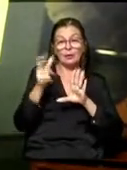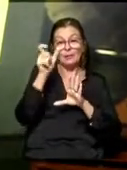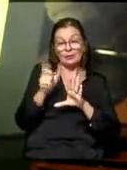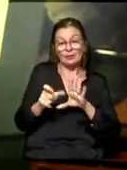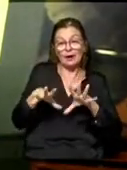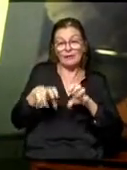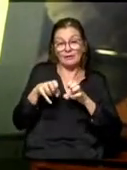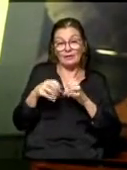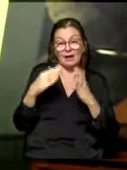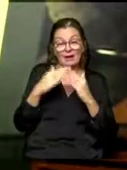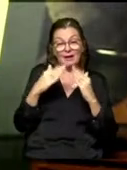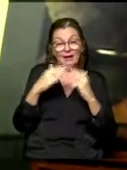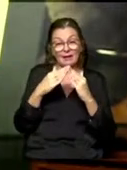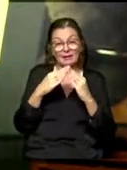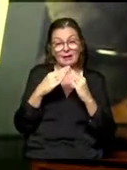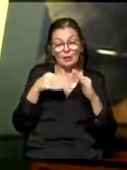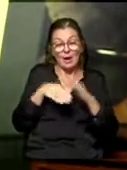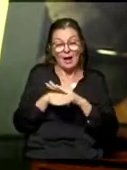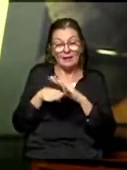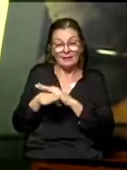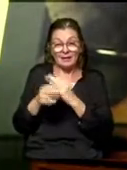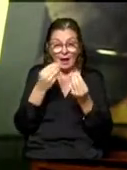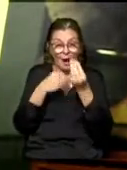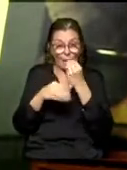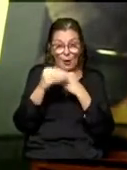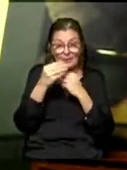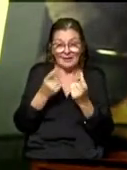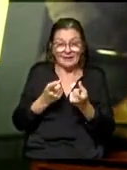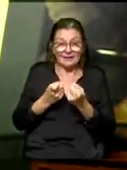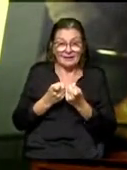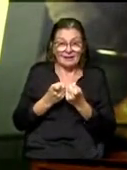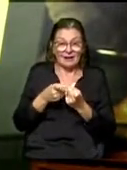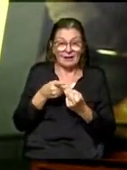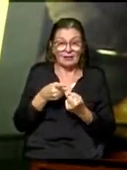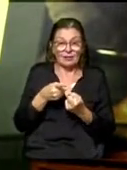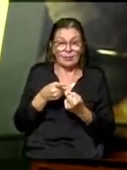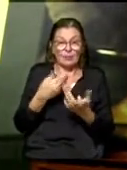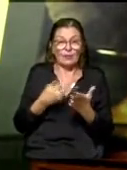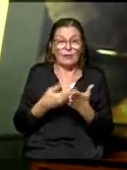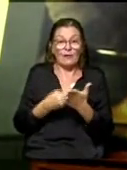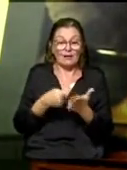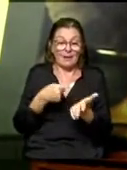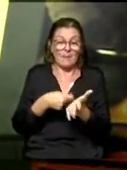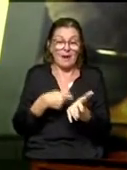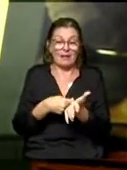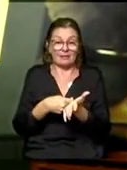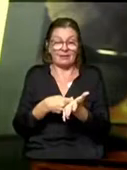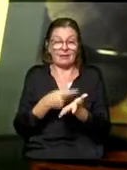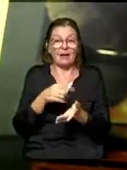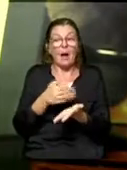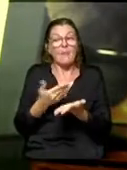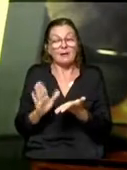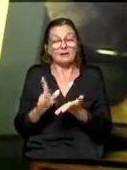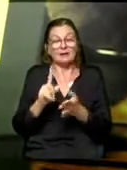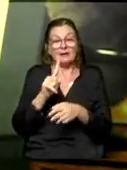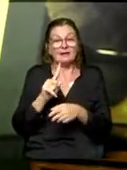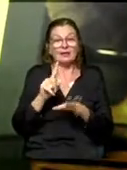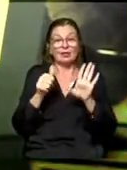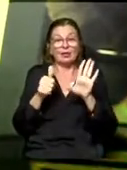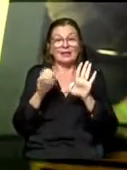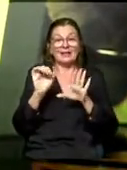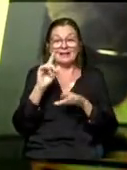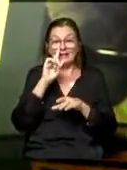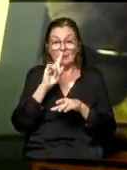en hogares donde no se accede a la alimentación necesaria. Obviamente, esto por falta de dinero. Y por otro lado, son más de 160.000